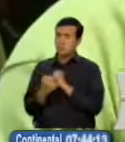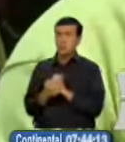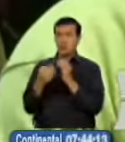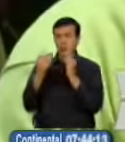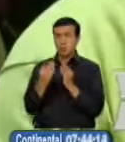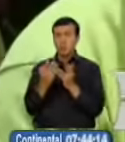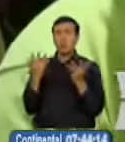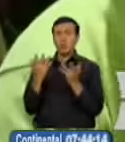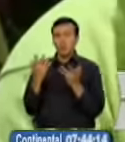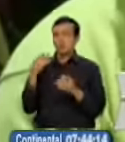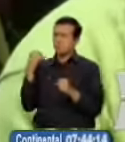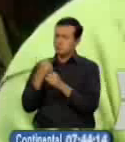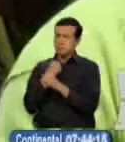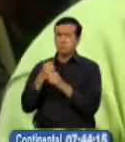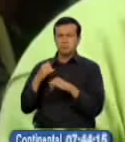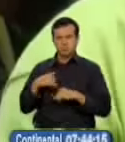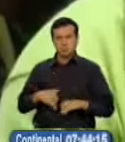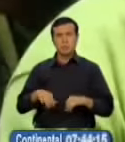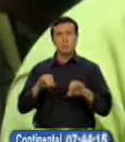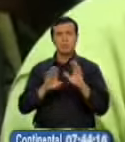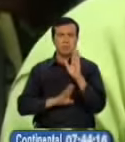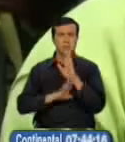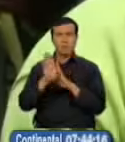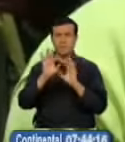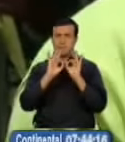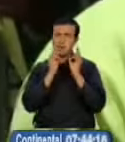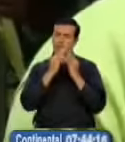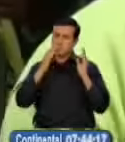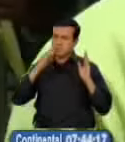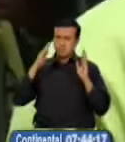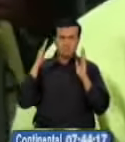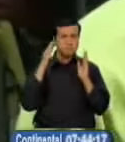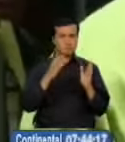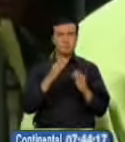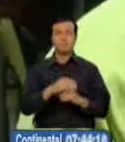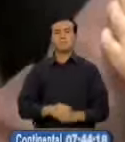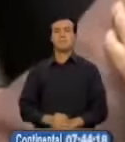estar presentes, para trabajar, para salir adelante por nosotros y por